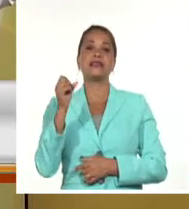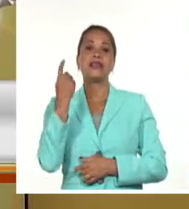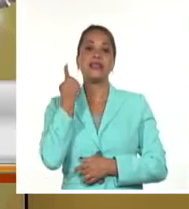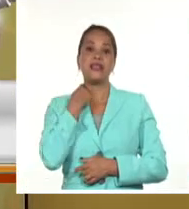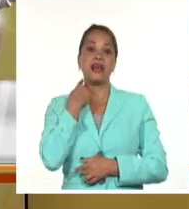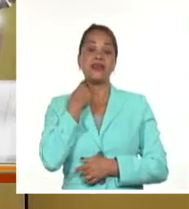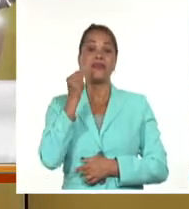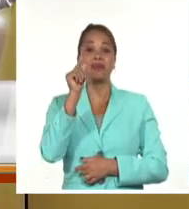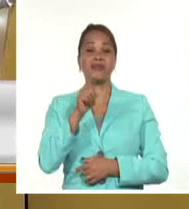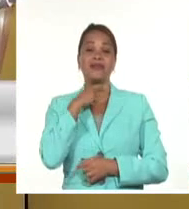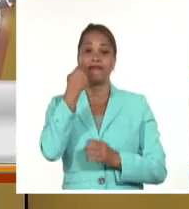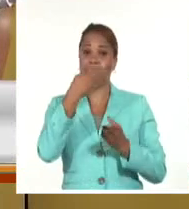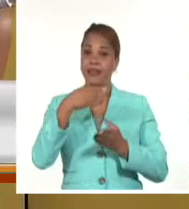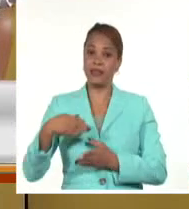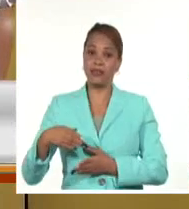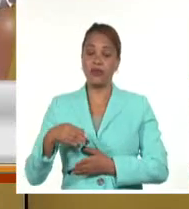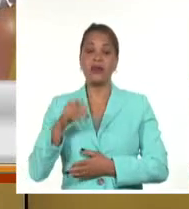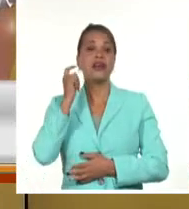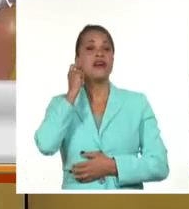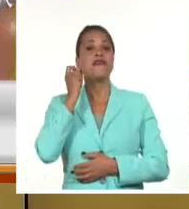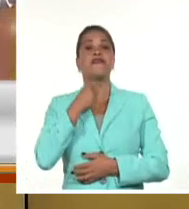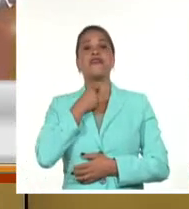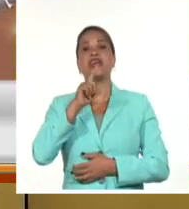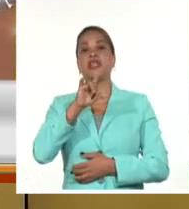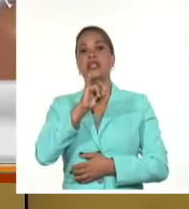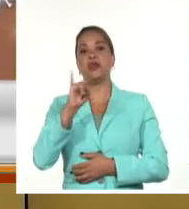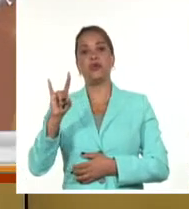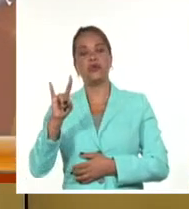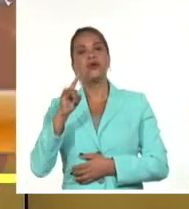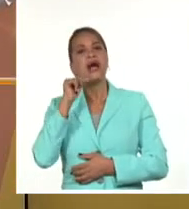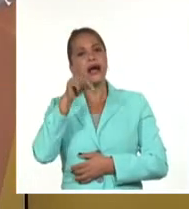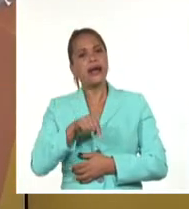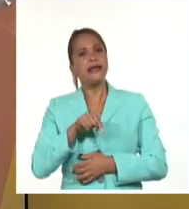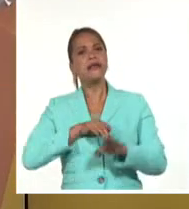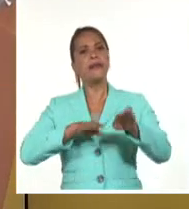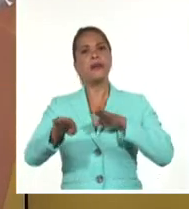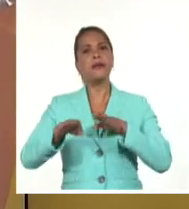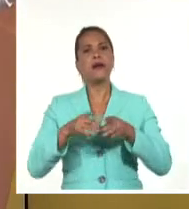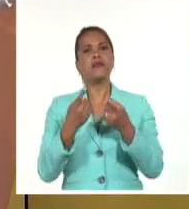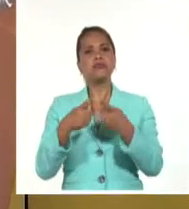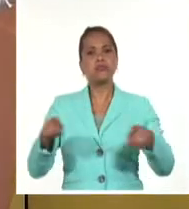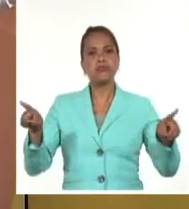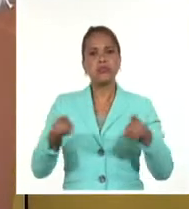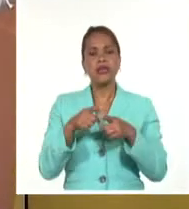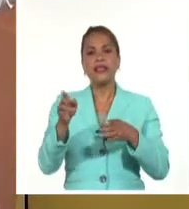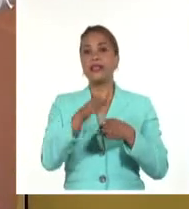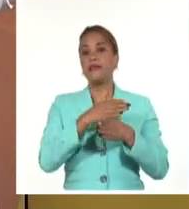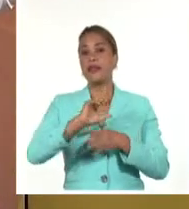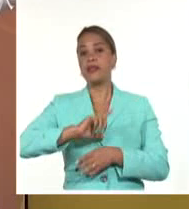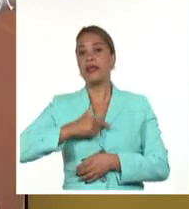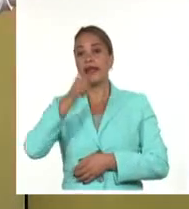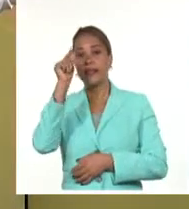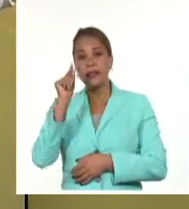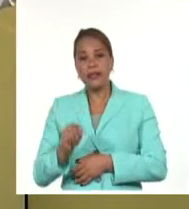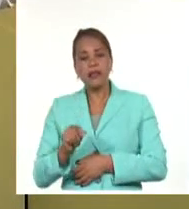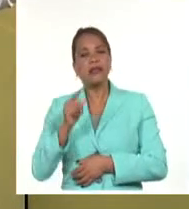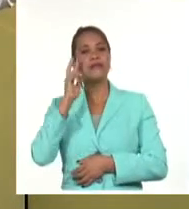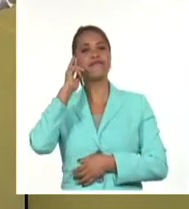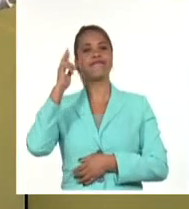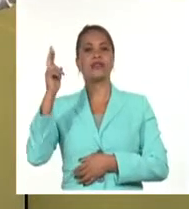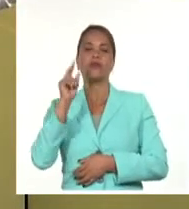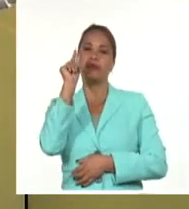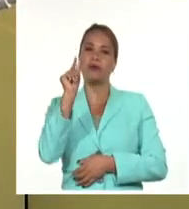feliú por tal motivo en la capital cubana se organizó un mega concierto donde varios artistas y amigos le rindieron un sentido homenaje